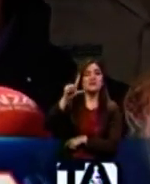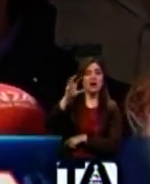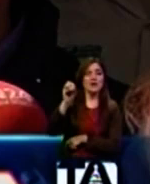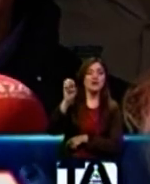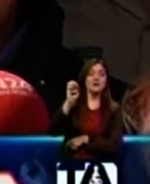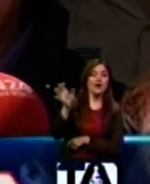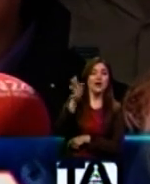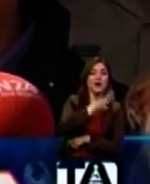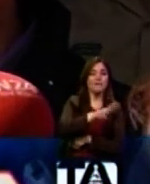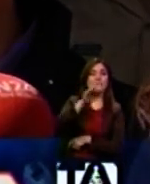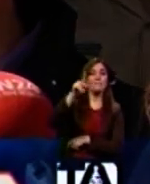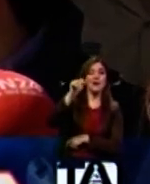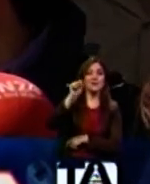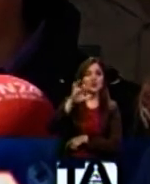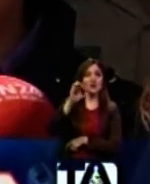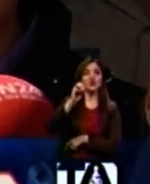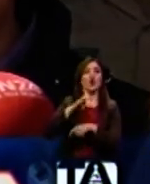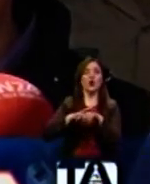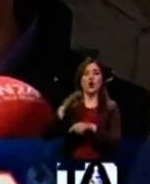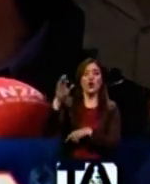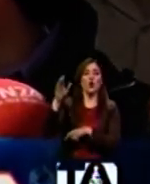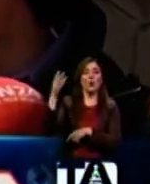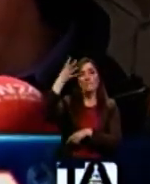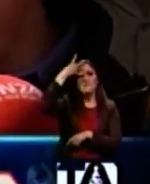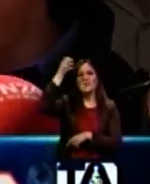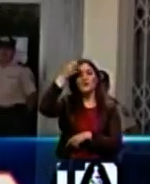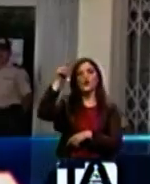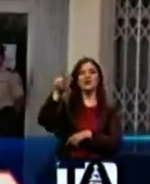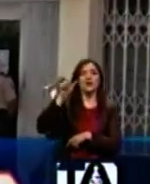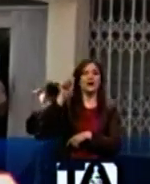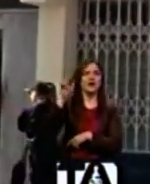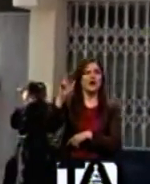Jorge Glass Espinel, a los venezolanos, se debe pedir la extradición de Alexis